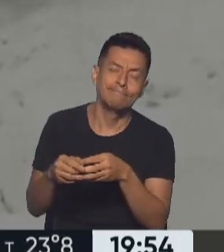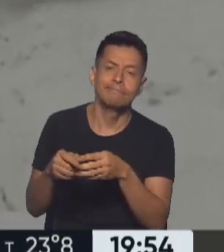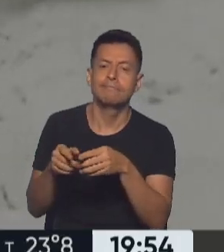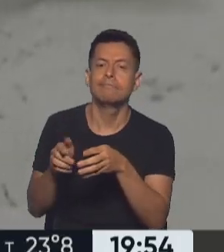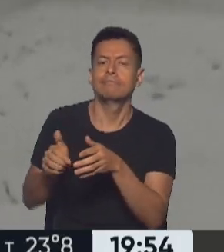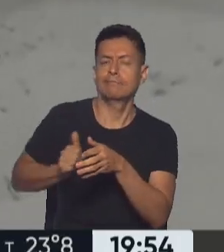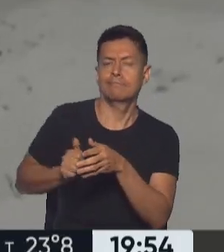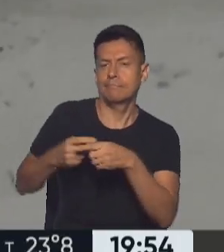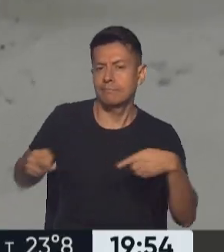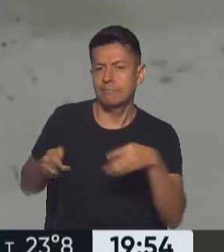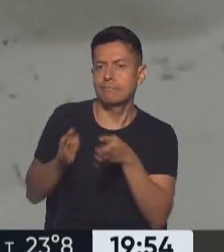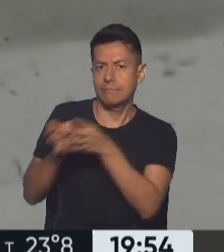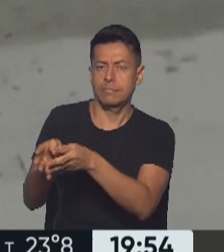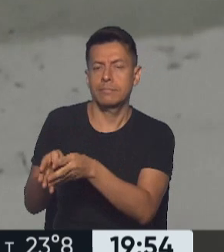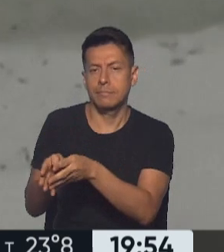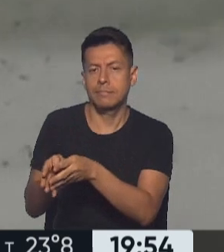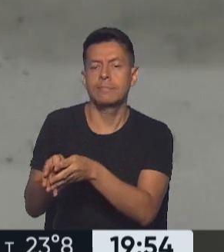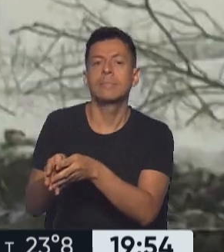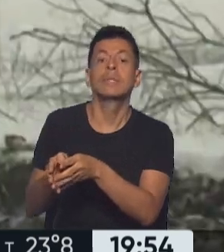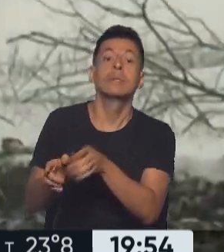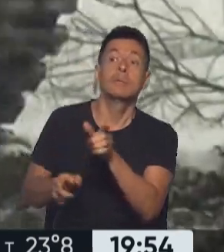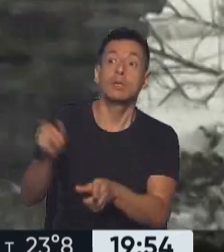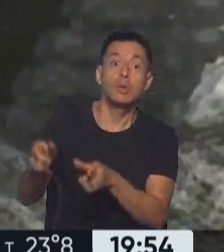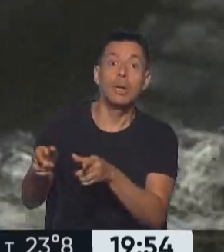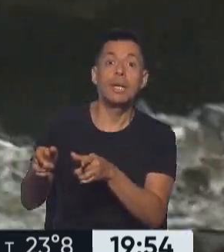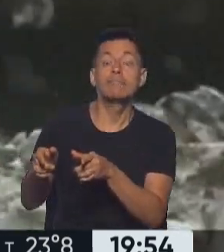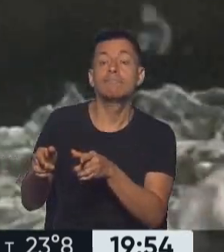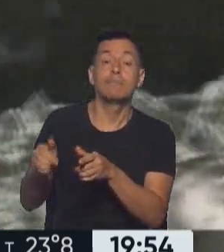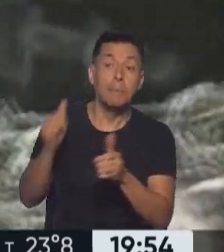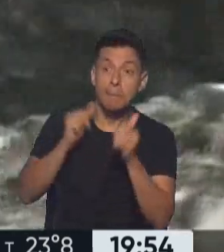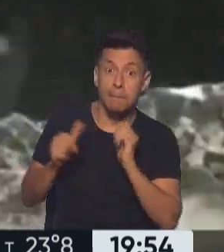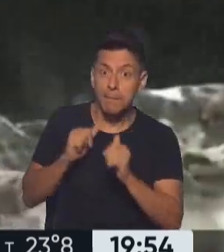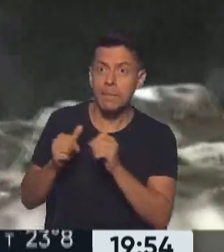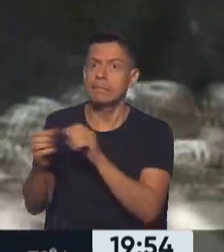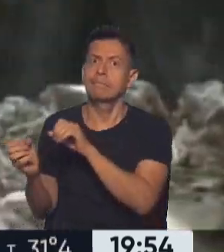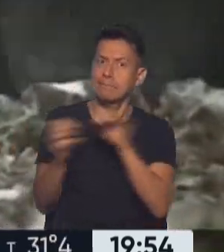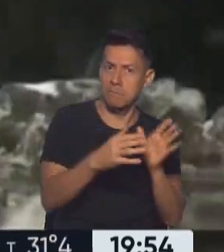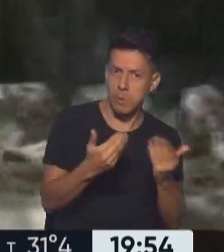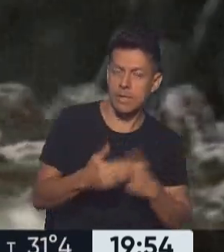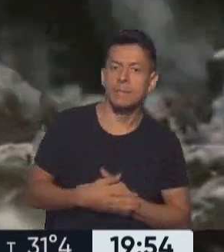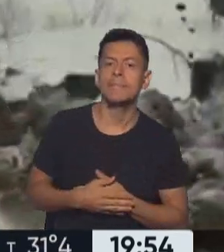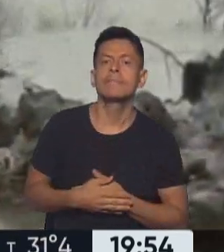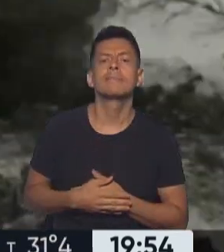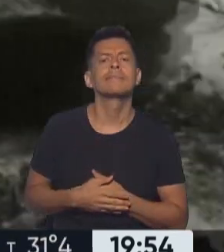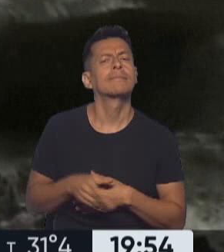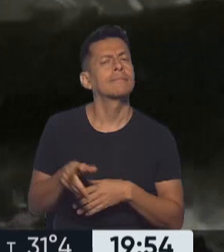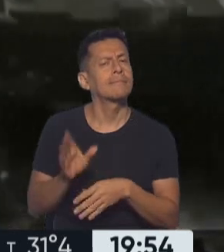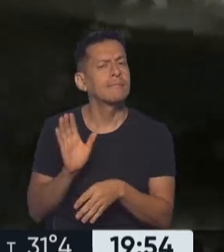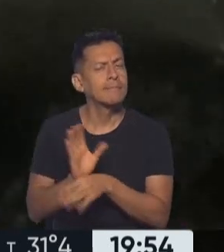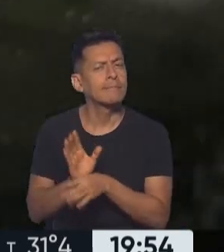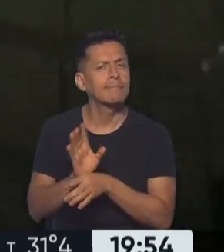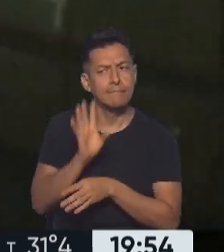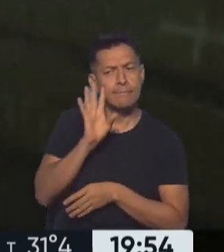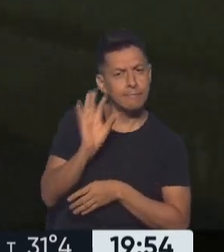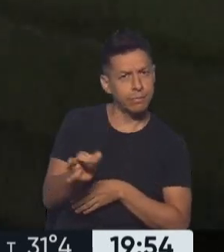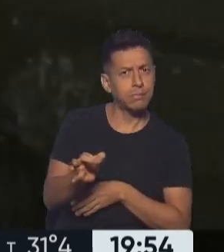les permitirían tratar a víctimas ante un posible enfrentamiento desde eeuu aseguran que estos son indicadores clave